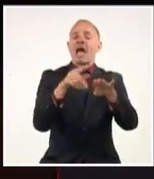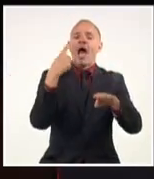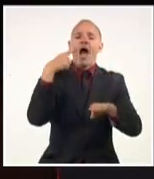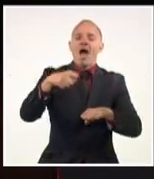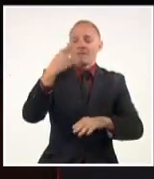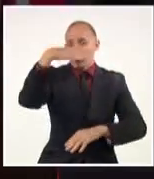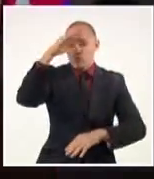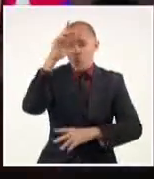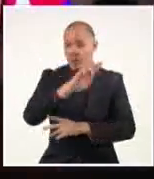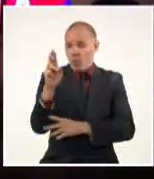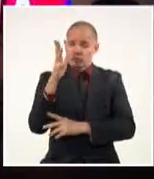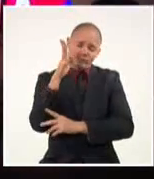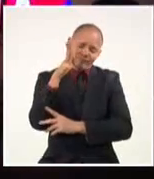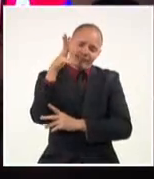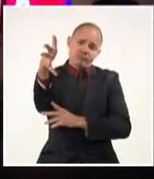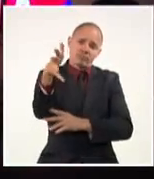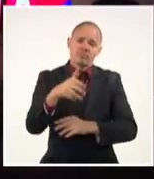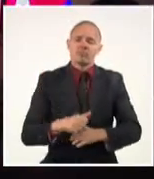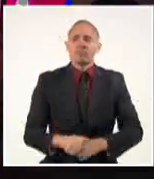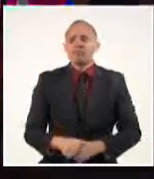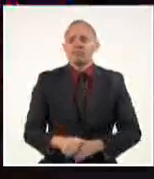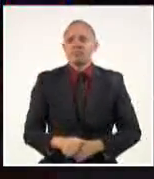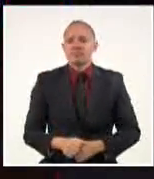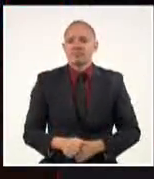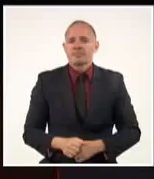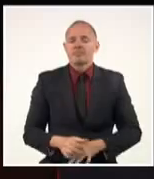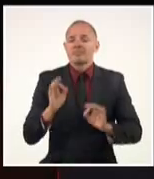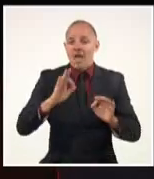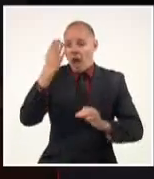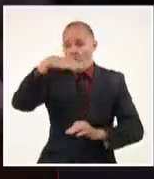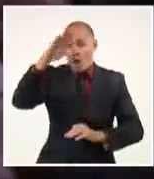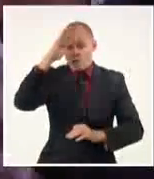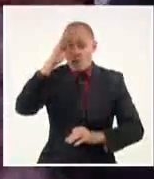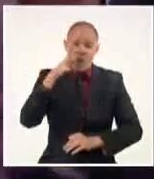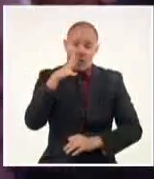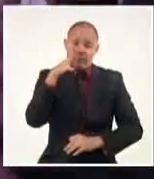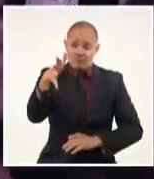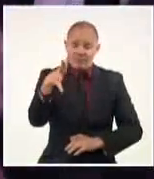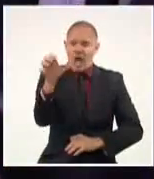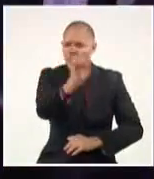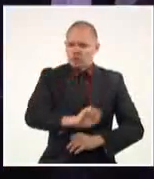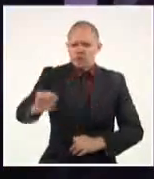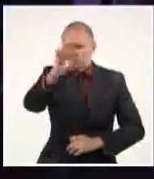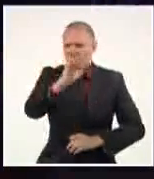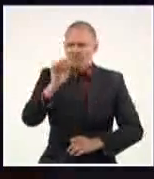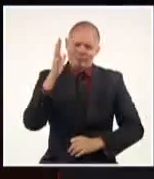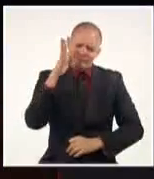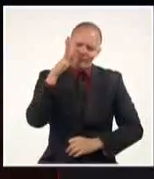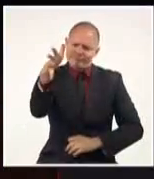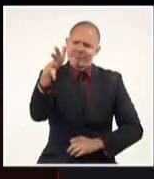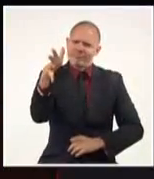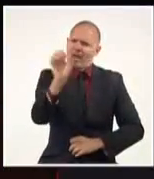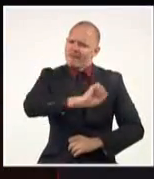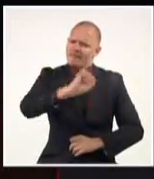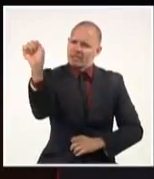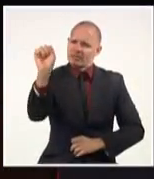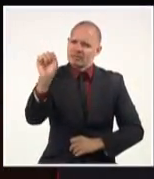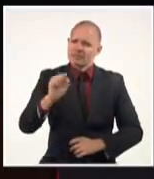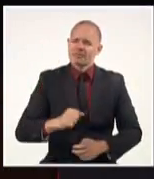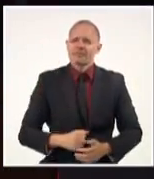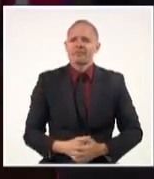la Revolución Cubana! ¡Viva! ¡Patria o muerte, socialismo o muerte, venceremos!